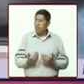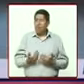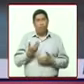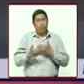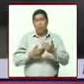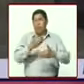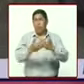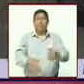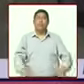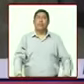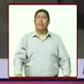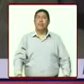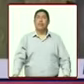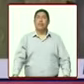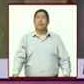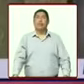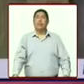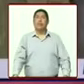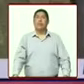sabemos.